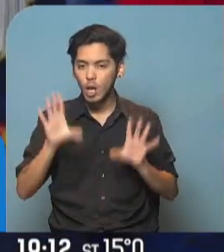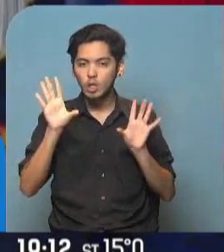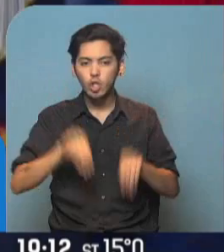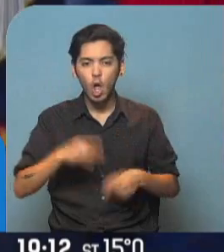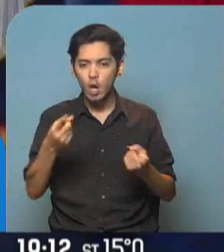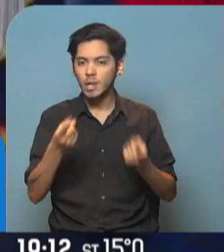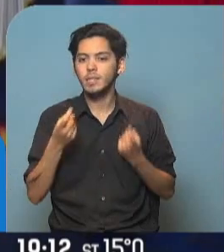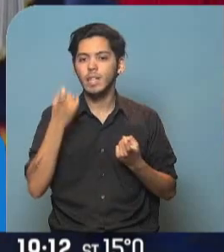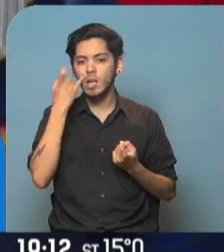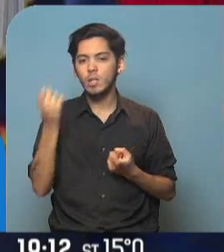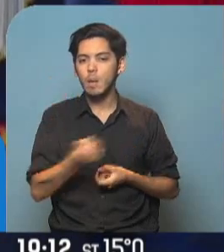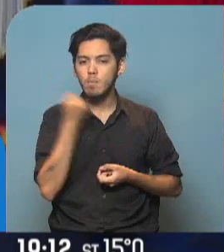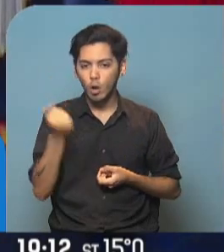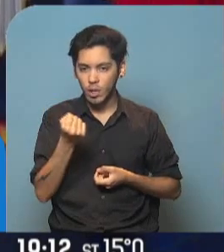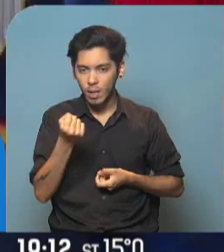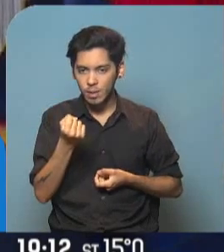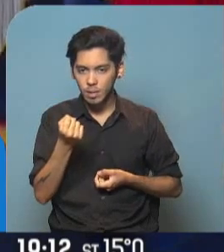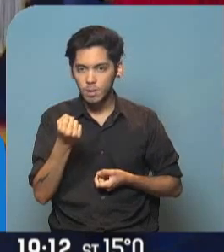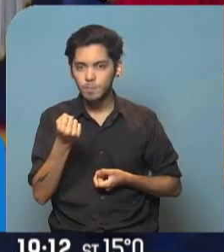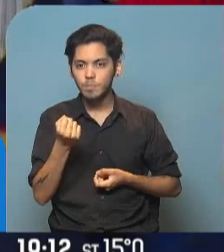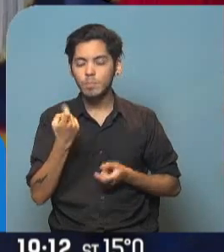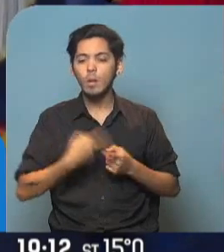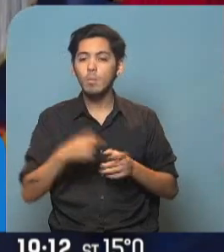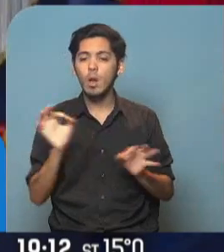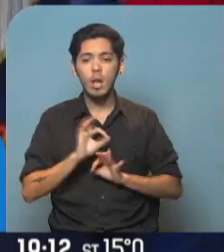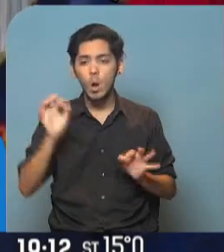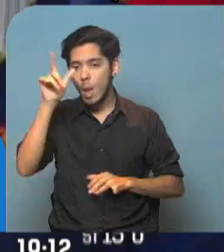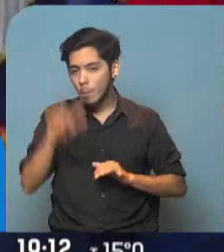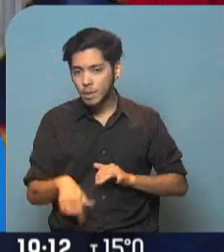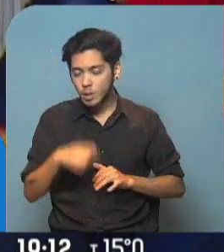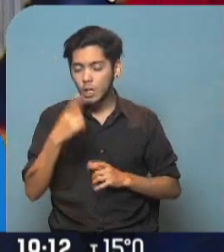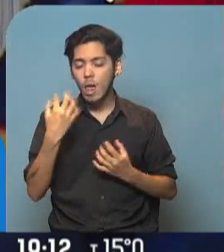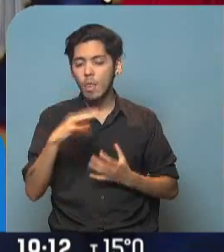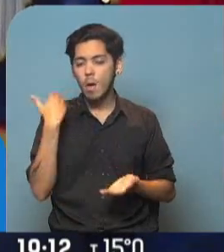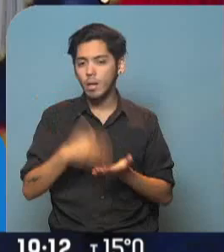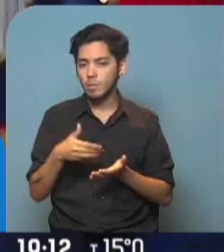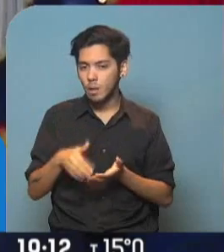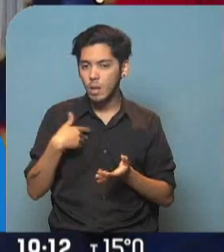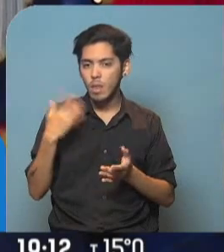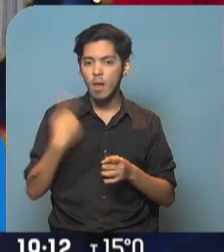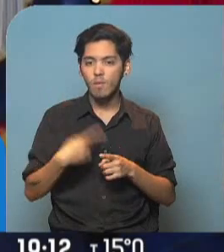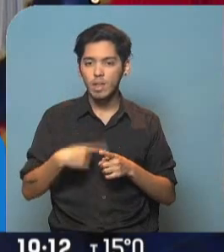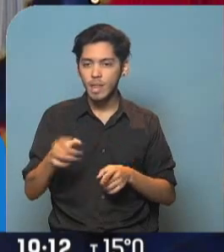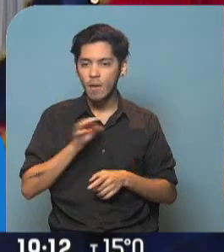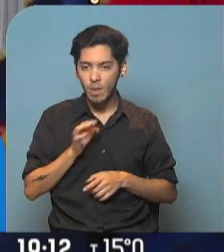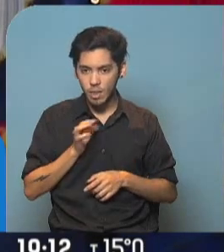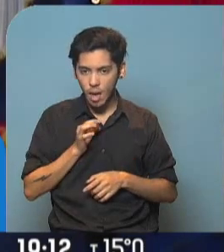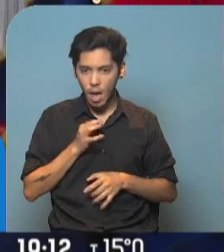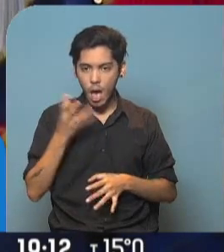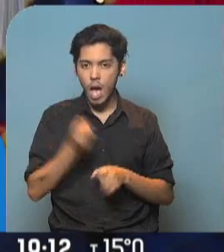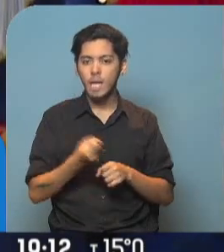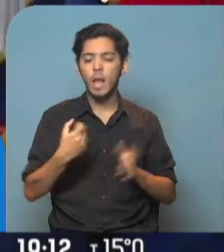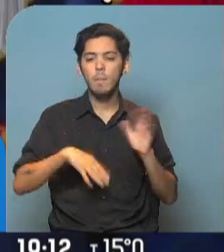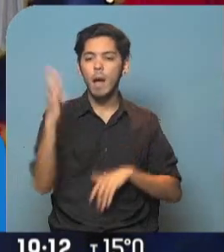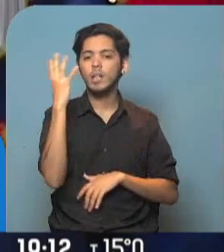necesarios e importantes, por lo que ninguna persona debe ser excluida de la fiesta de la vida, hasta el